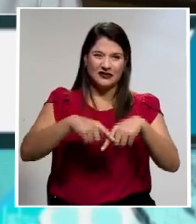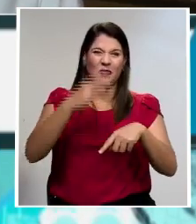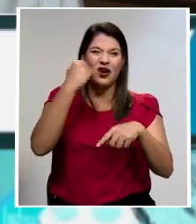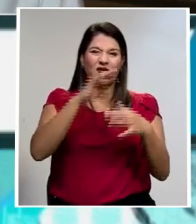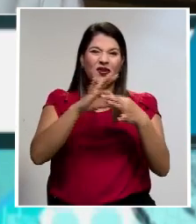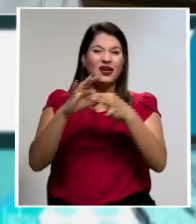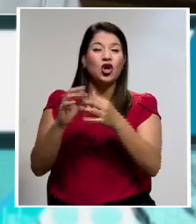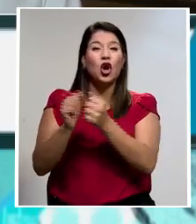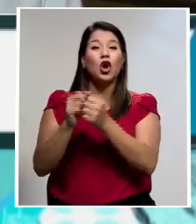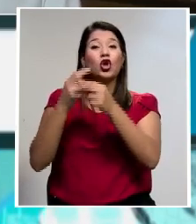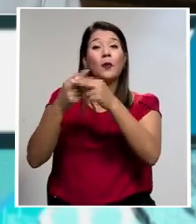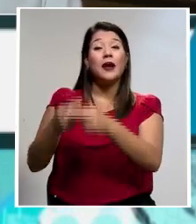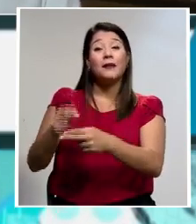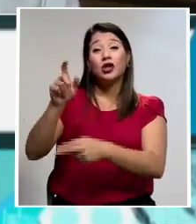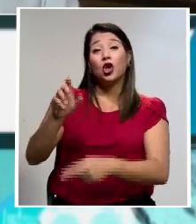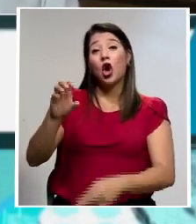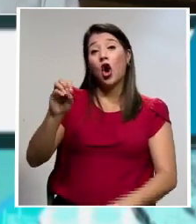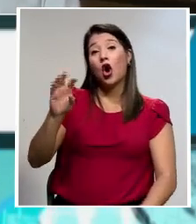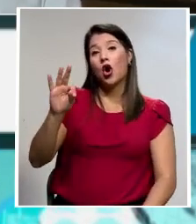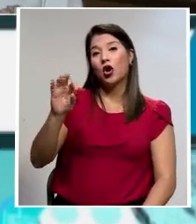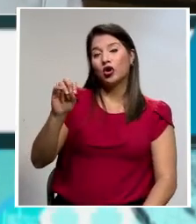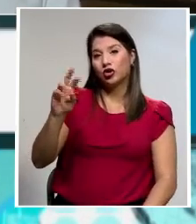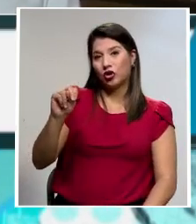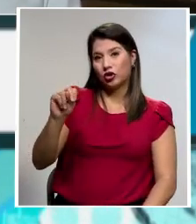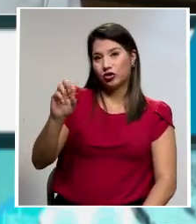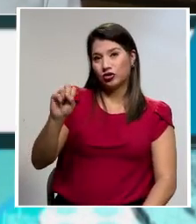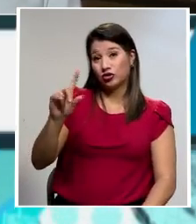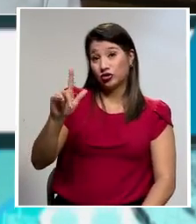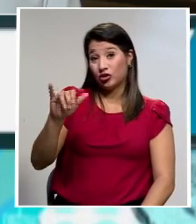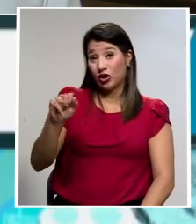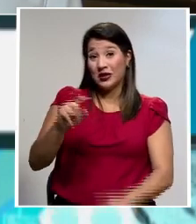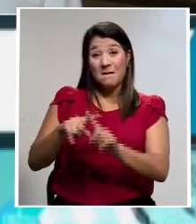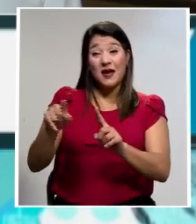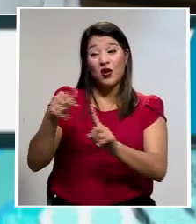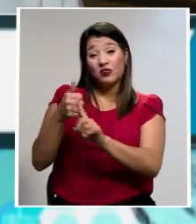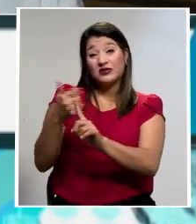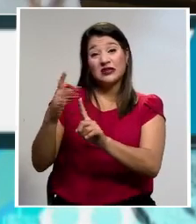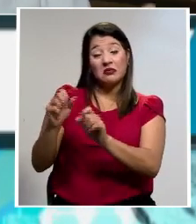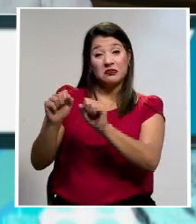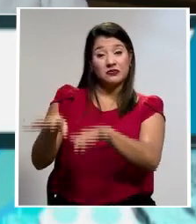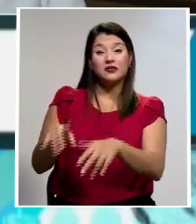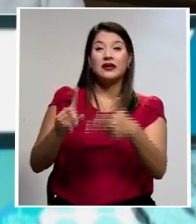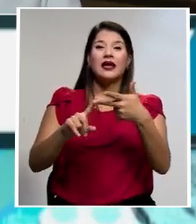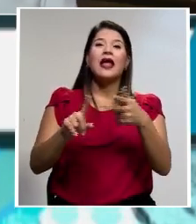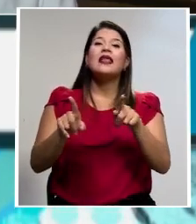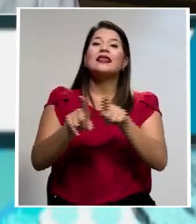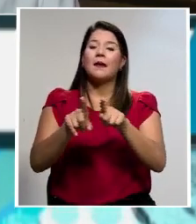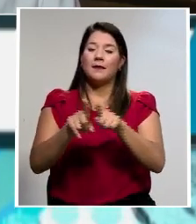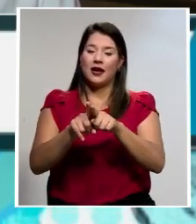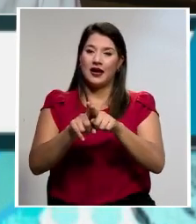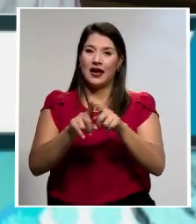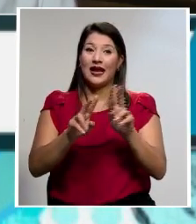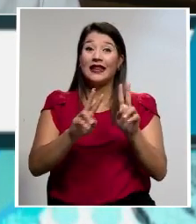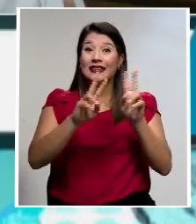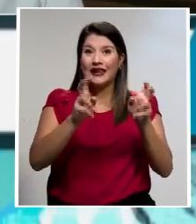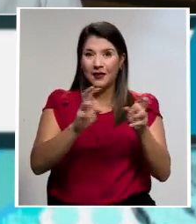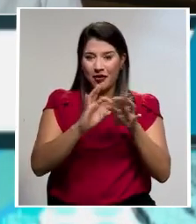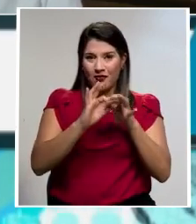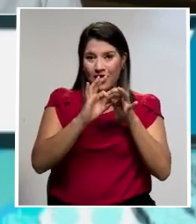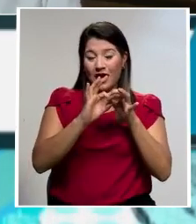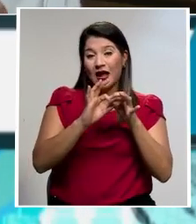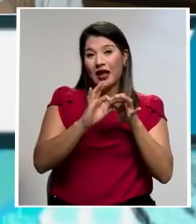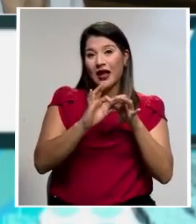ha sido este tema de la agenda del Fondo Monetario Internacional y que, bueno, esta comisión especial que se había pues